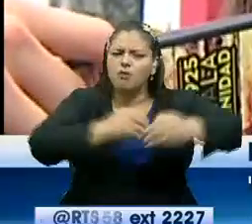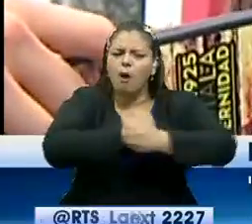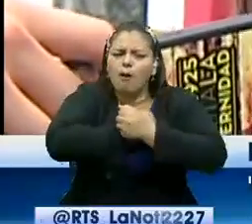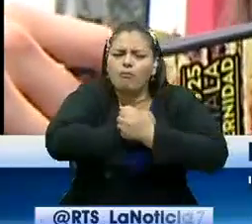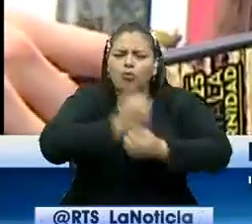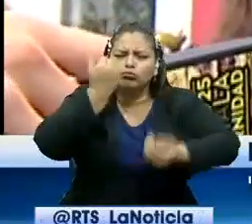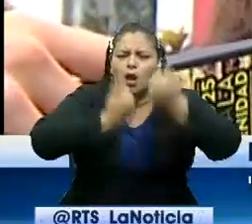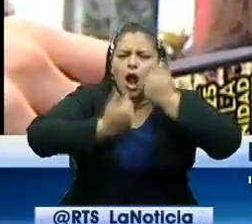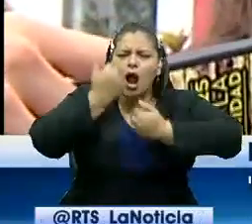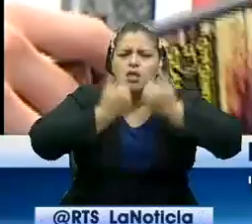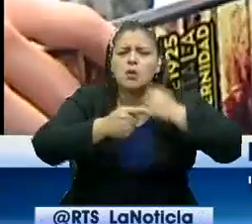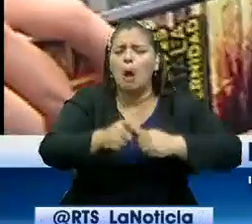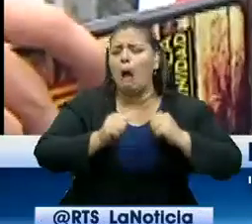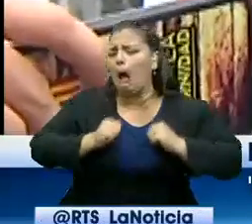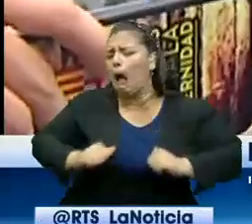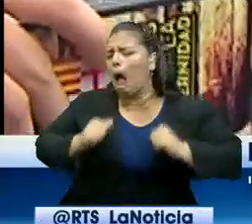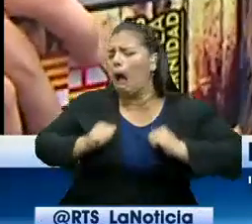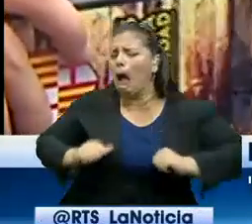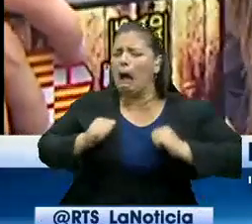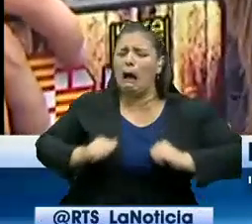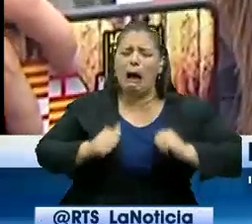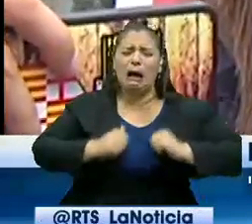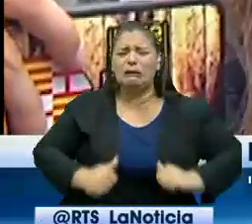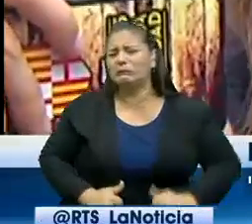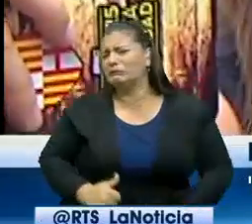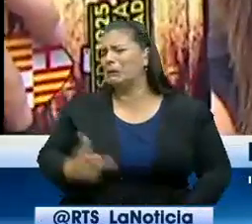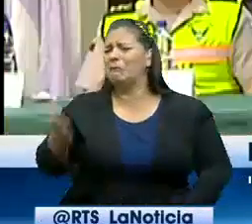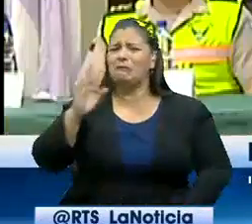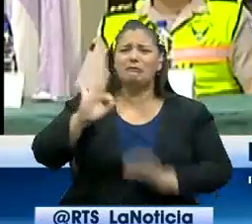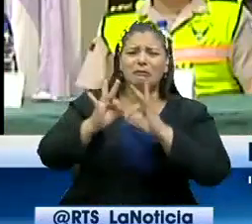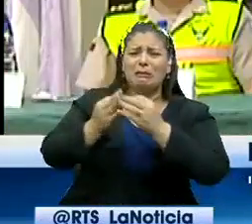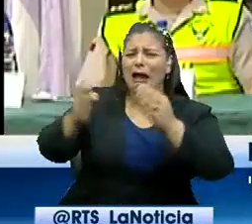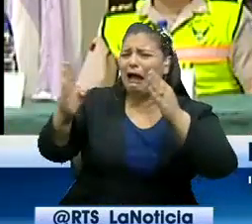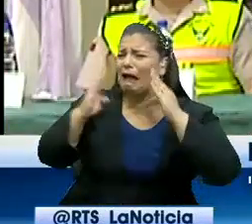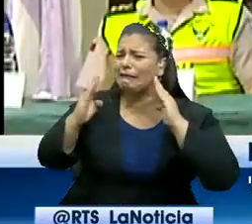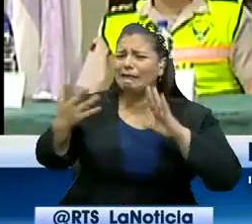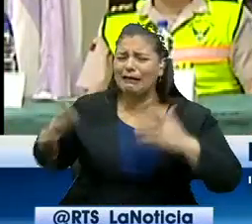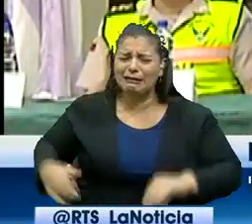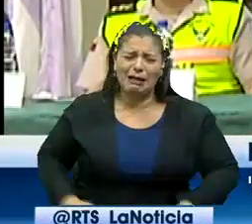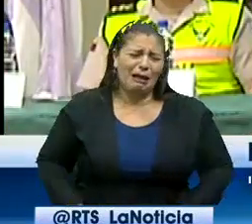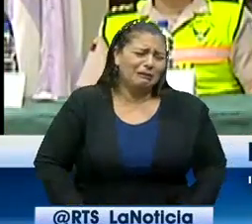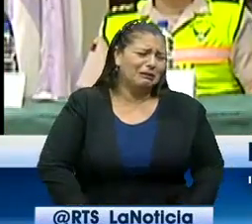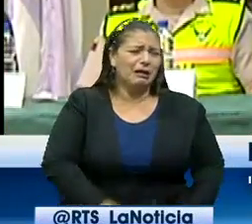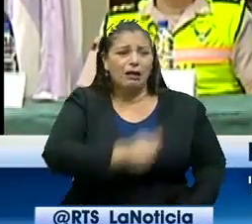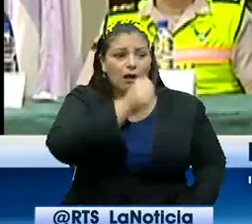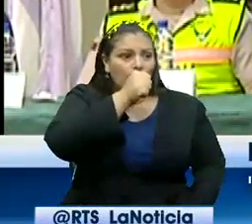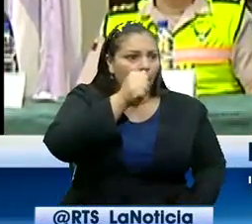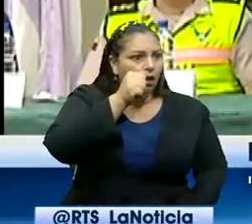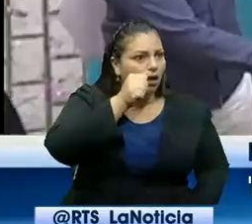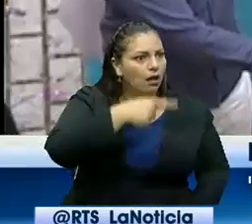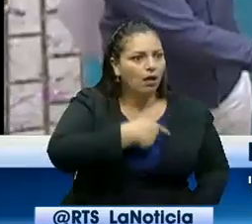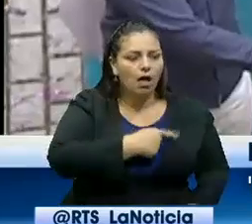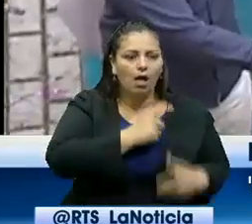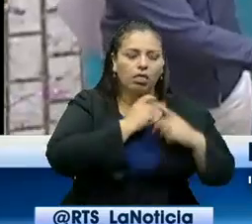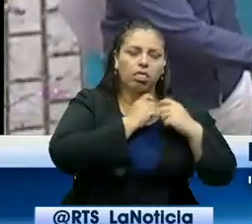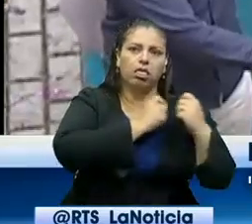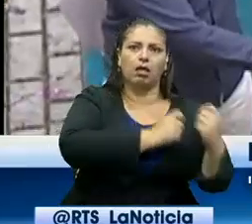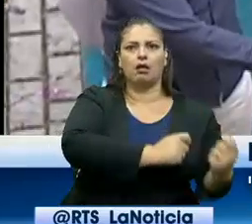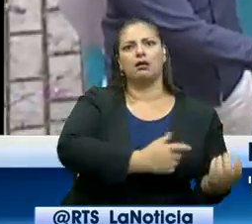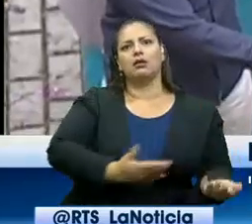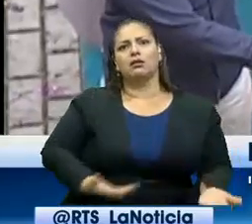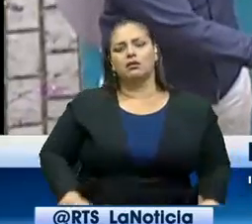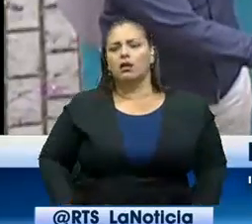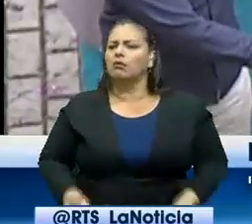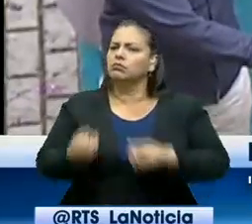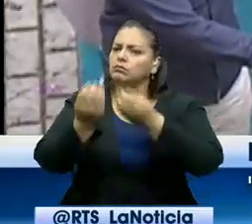una causa de consumo problemático de drogas en los adolescentes. La funcionaria aseguró que viene trabajando desde hace mucho tiempo